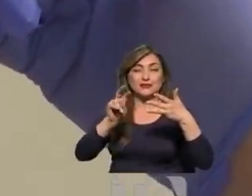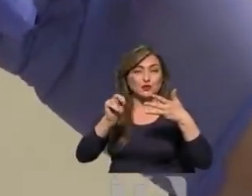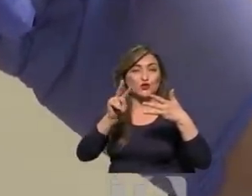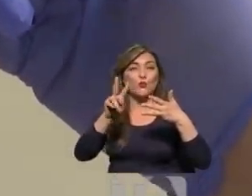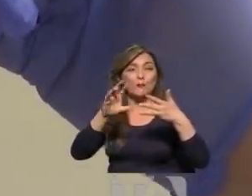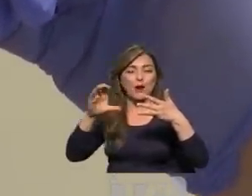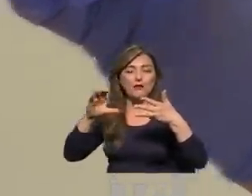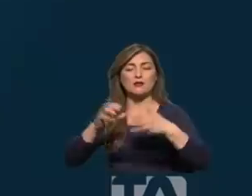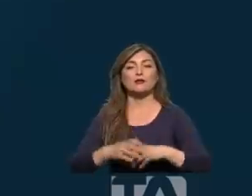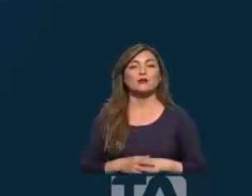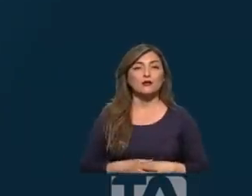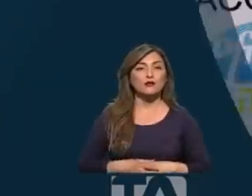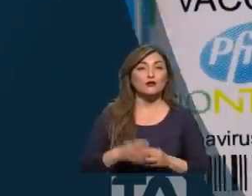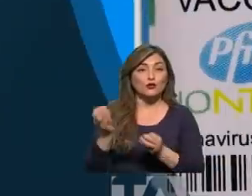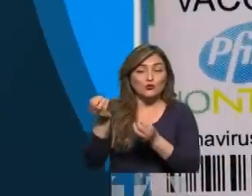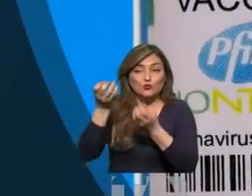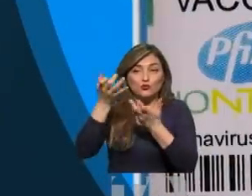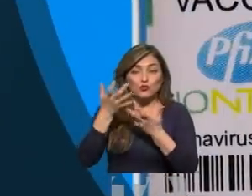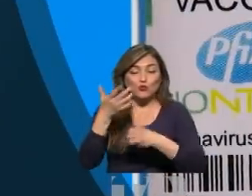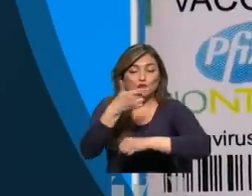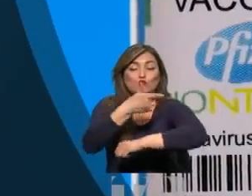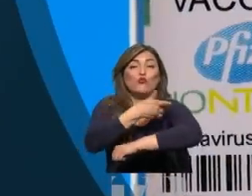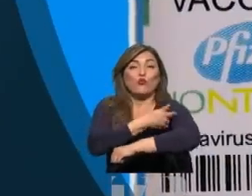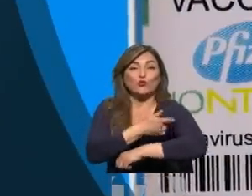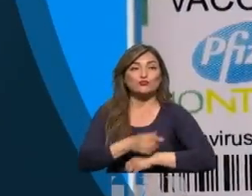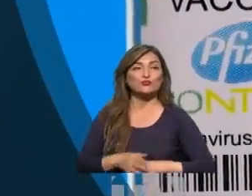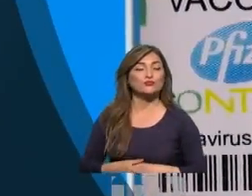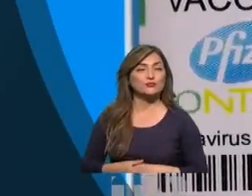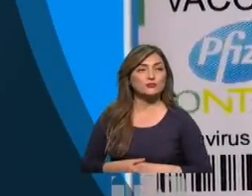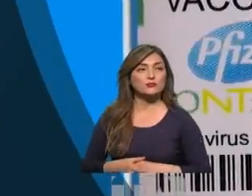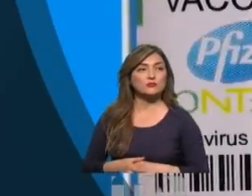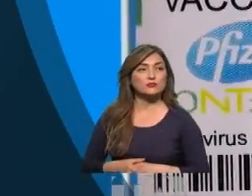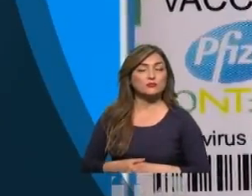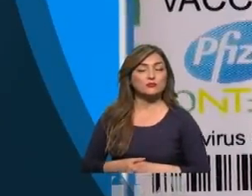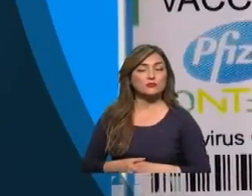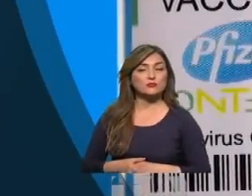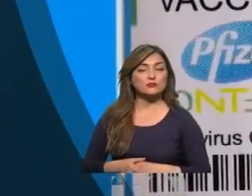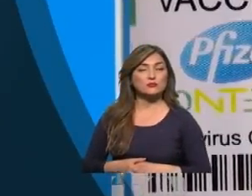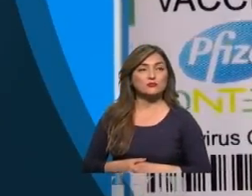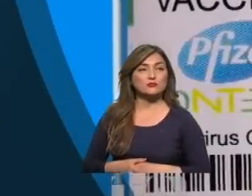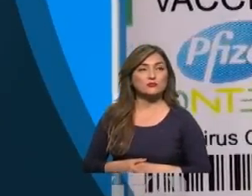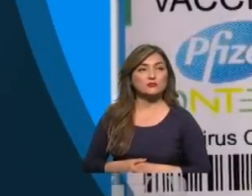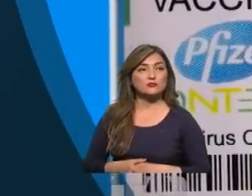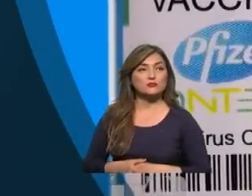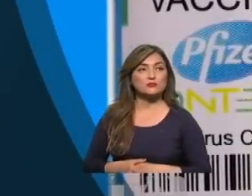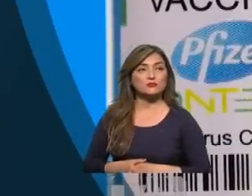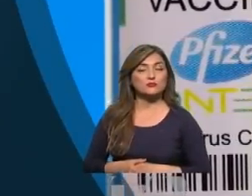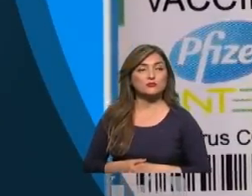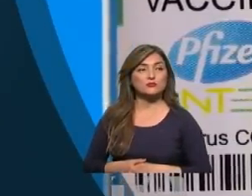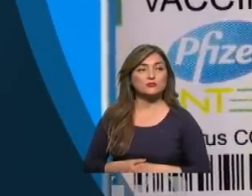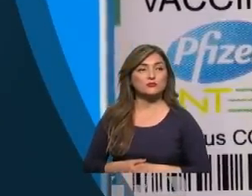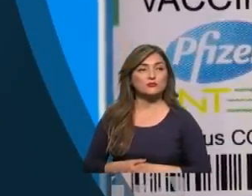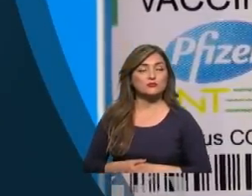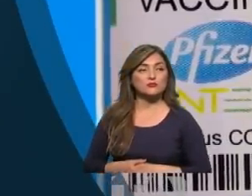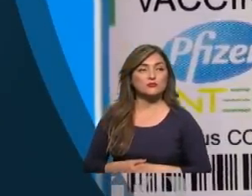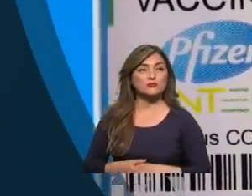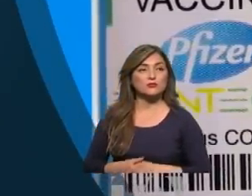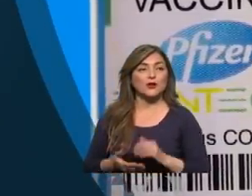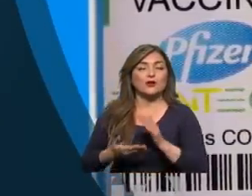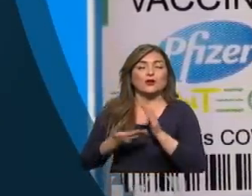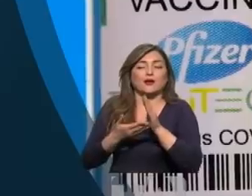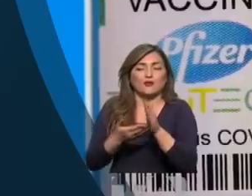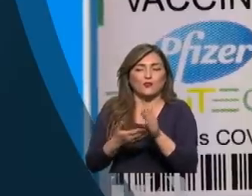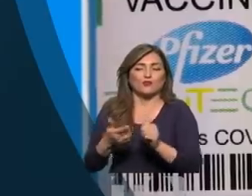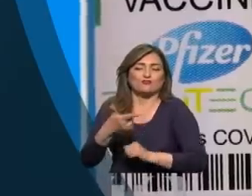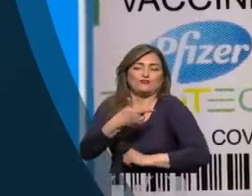la información disponible nos dice que las vacunas no pierden efectividad en el escenario de la vida real en relación